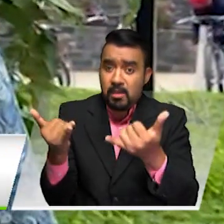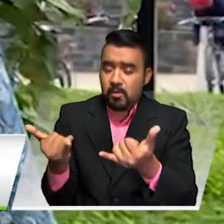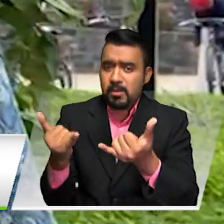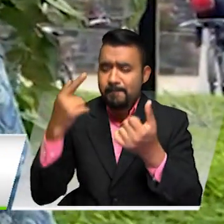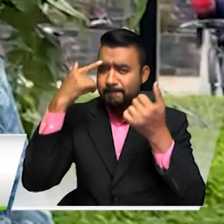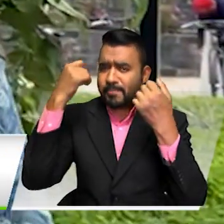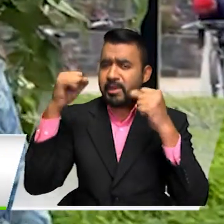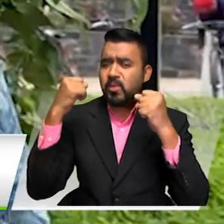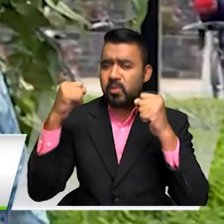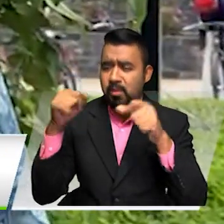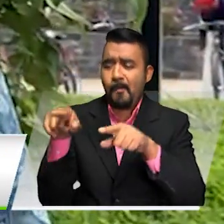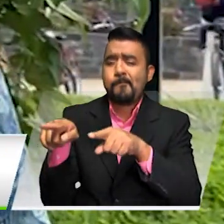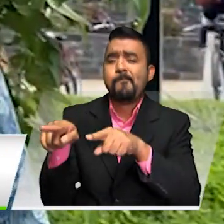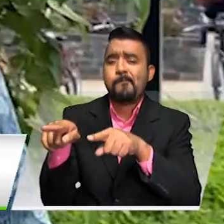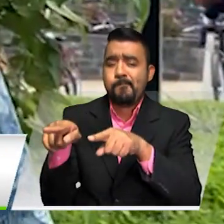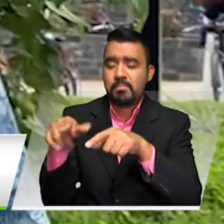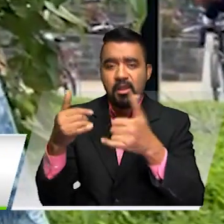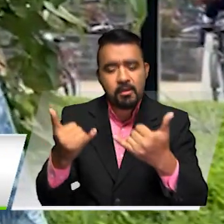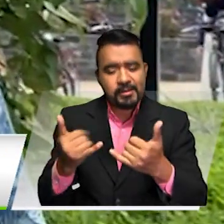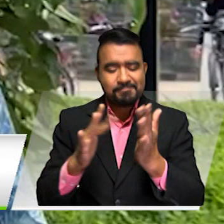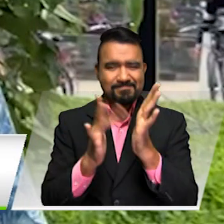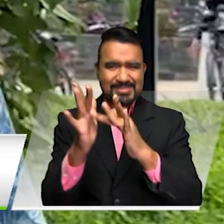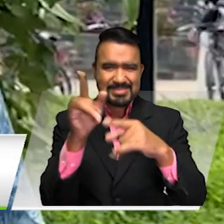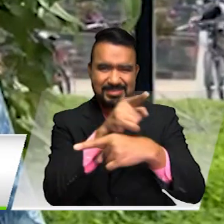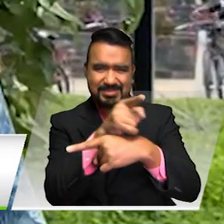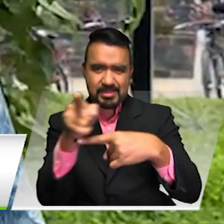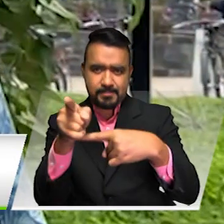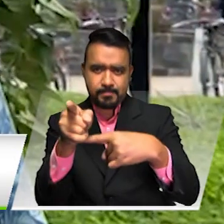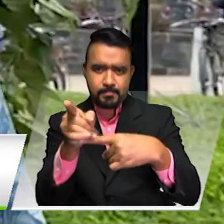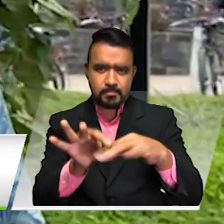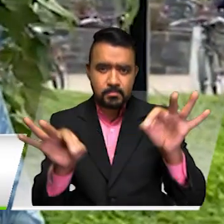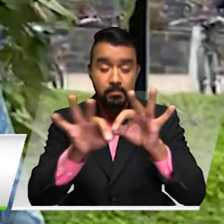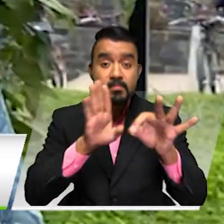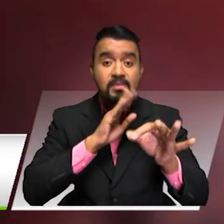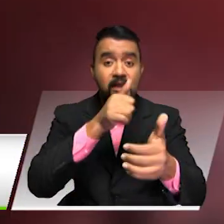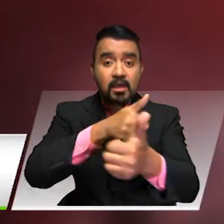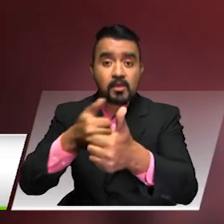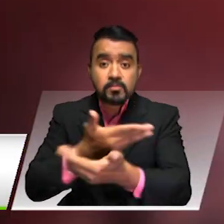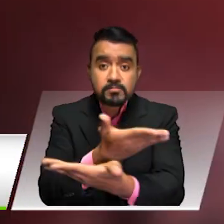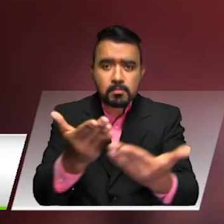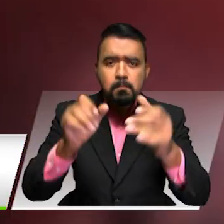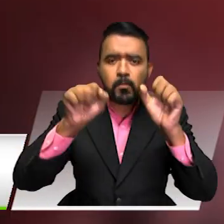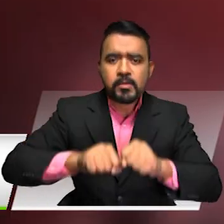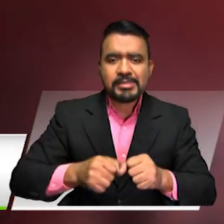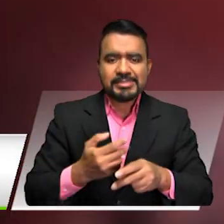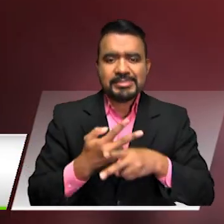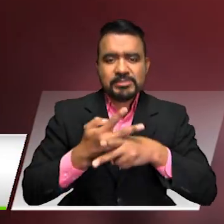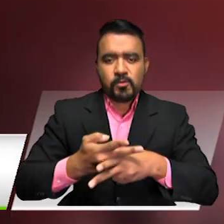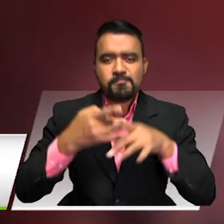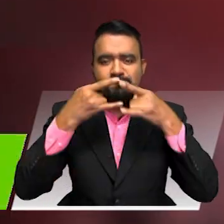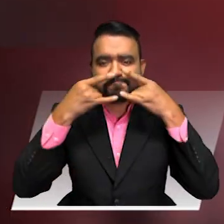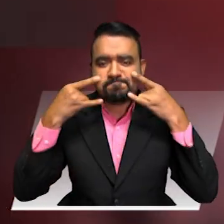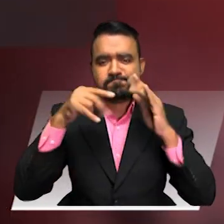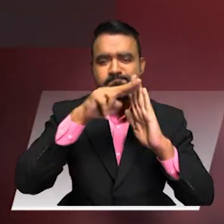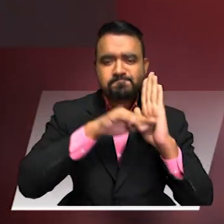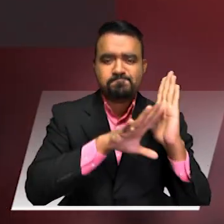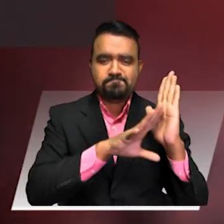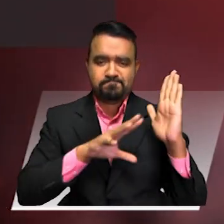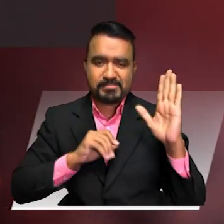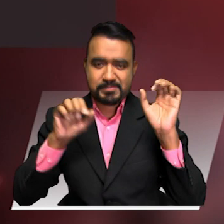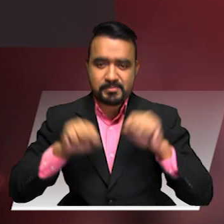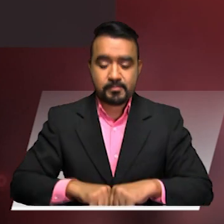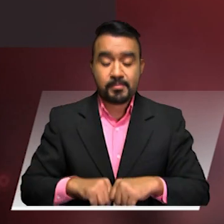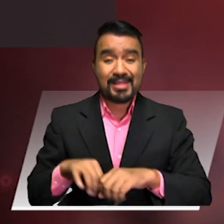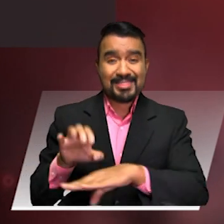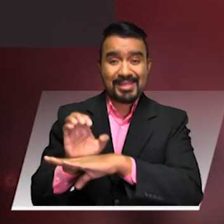Por eso debemos procurar entonces todos conservar las medidas de bioseguridad. Según el Instituto Nacional de Salud, de los